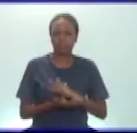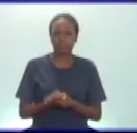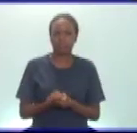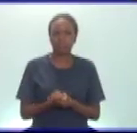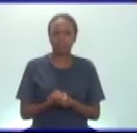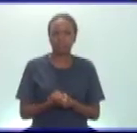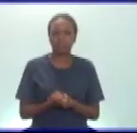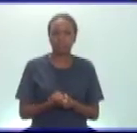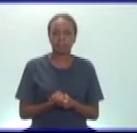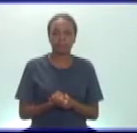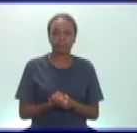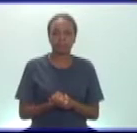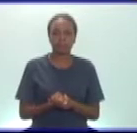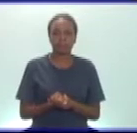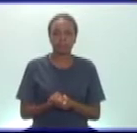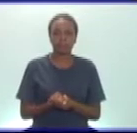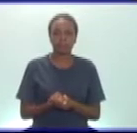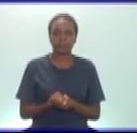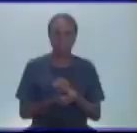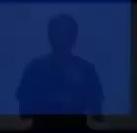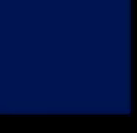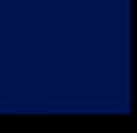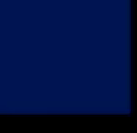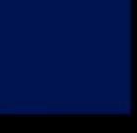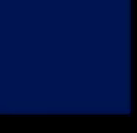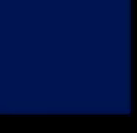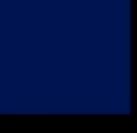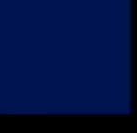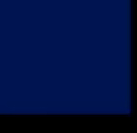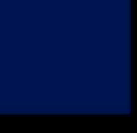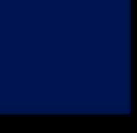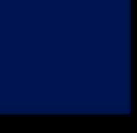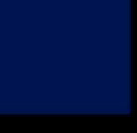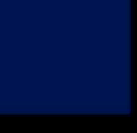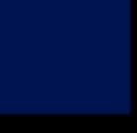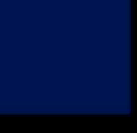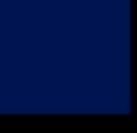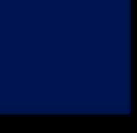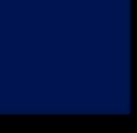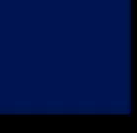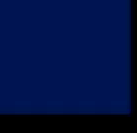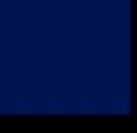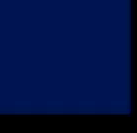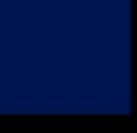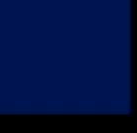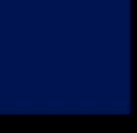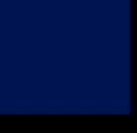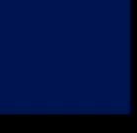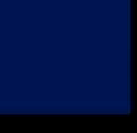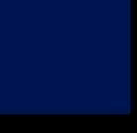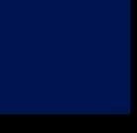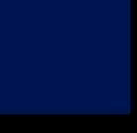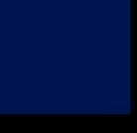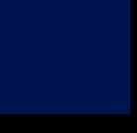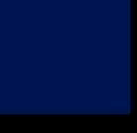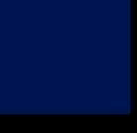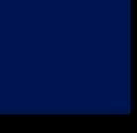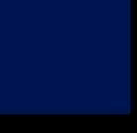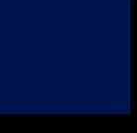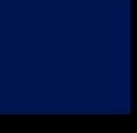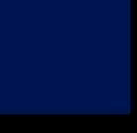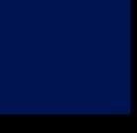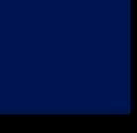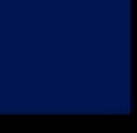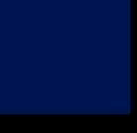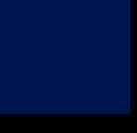enunciado: caudillo de Troya, gran adversario de Aquiles en el campo de batalla y su antítesis moral. Estamos hablando del